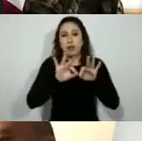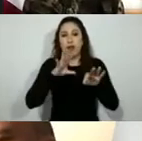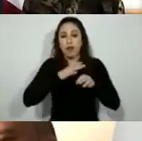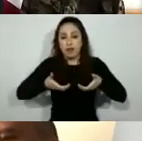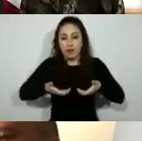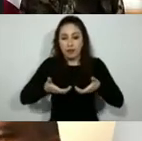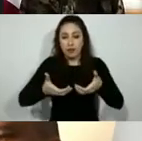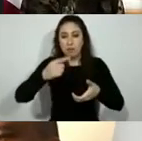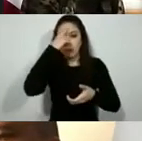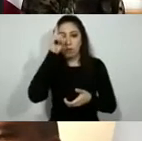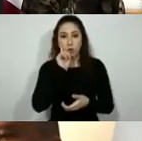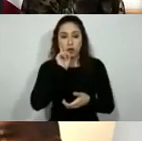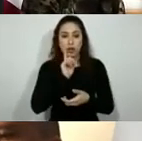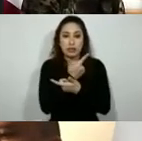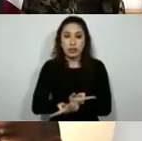y seguras.